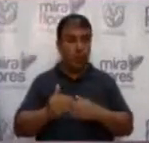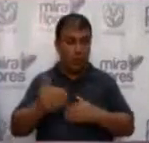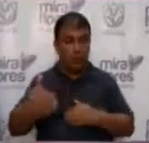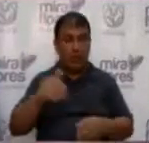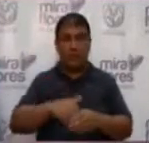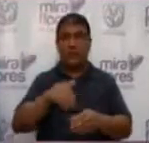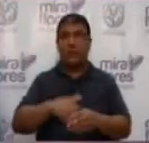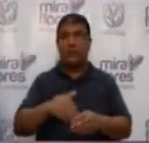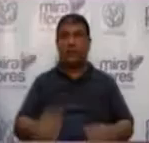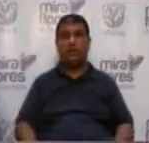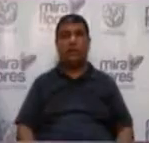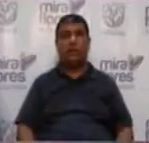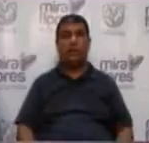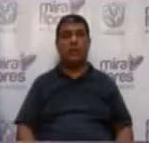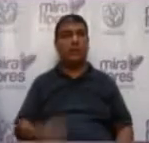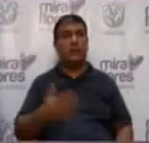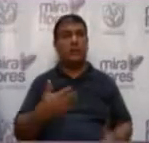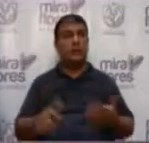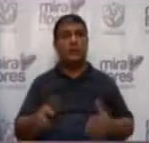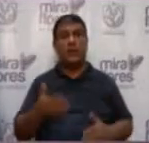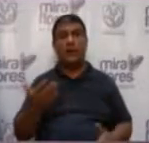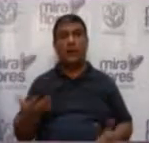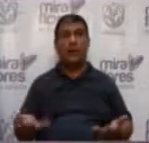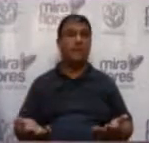votar. Si hay